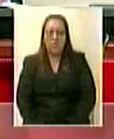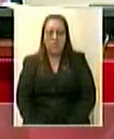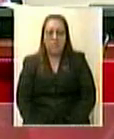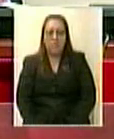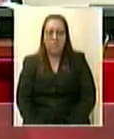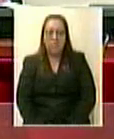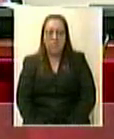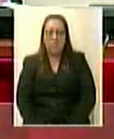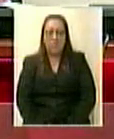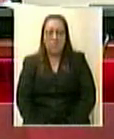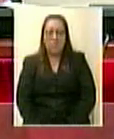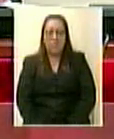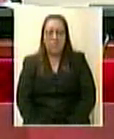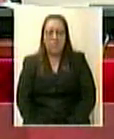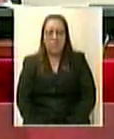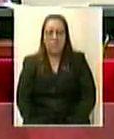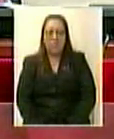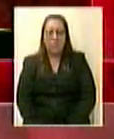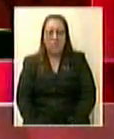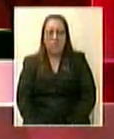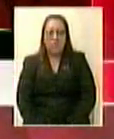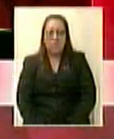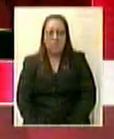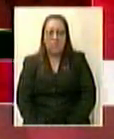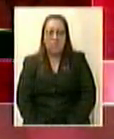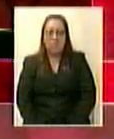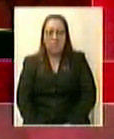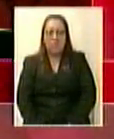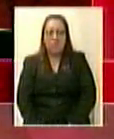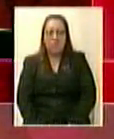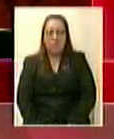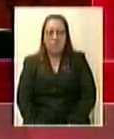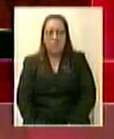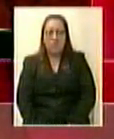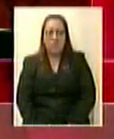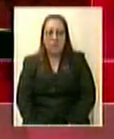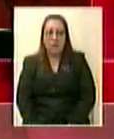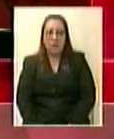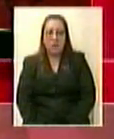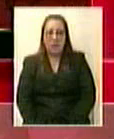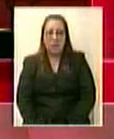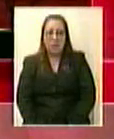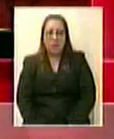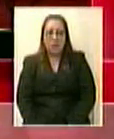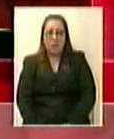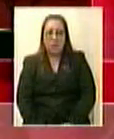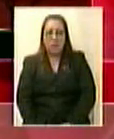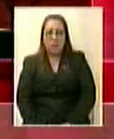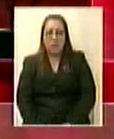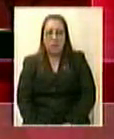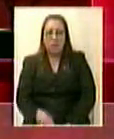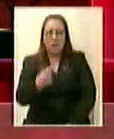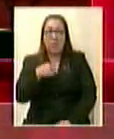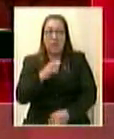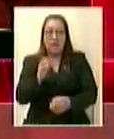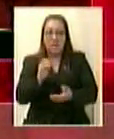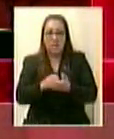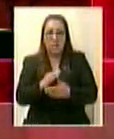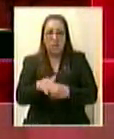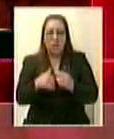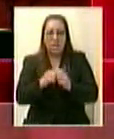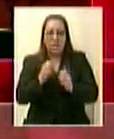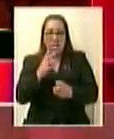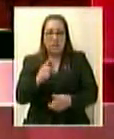más de 5%... Gosh, escucha a mi hermano, es mi almohadita Ángel en invierno y en verano. Son pura energía durante todo el día.